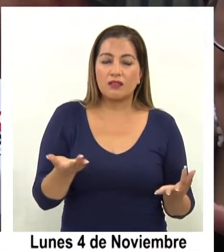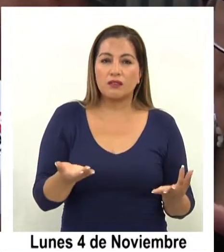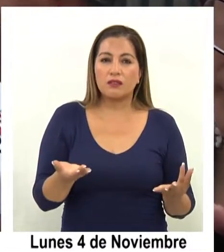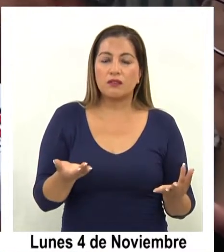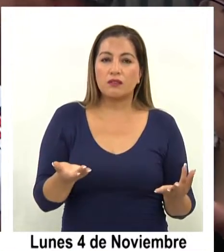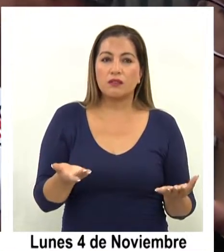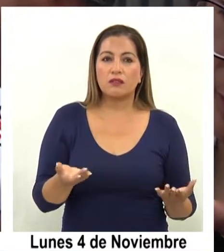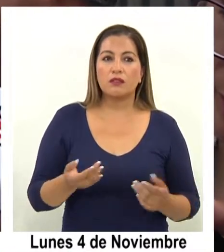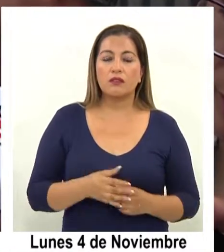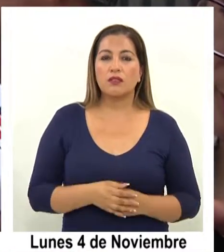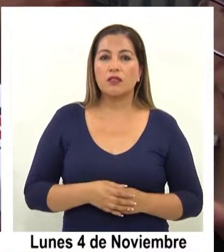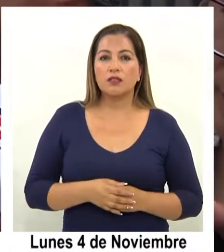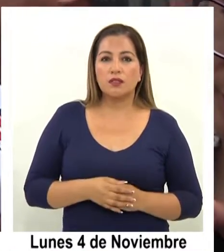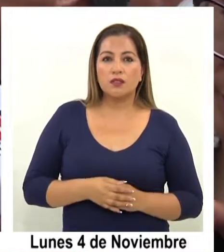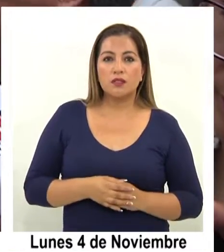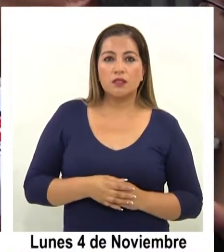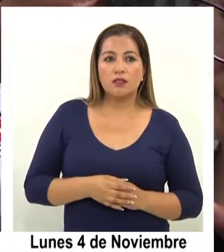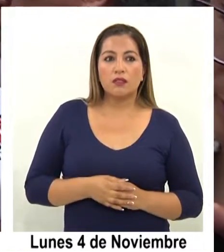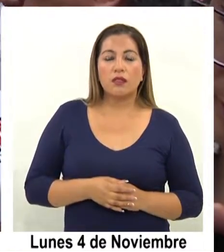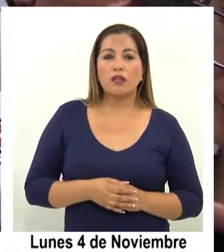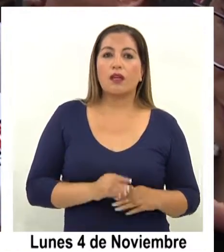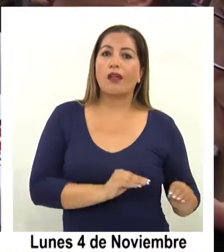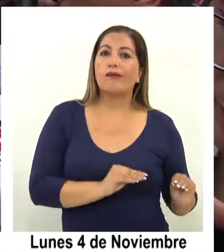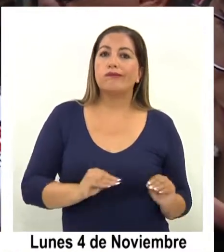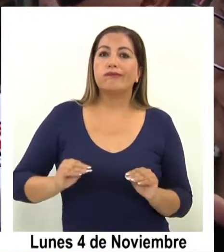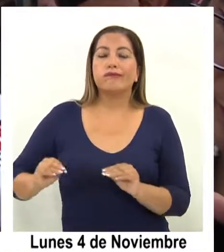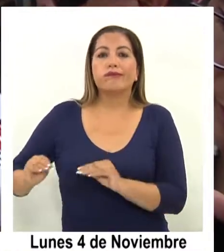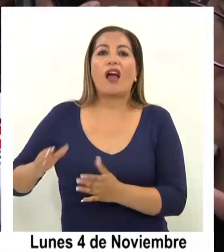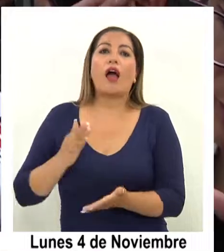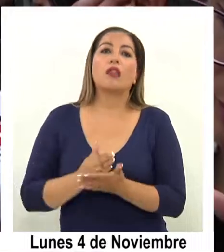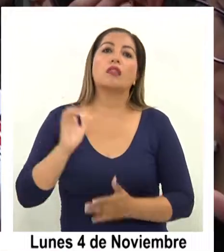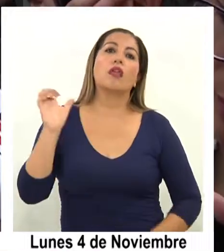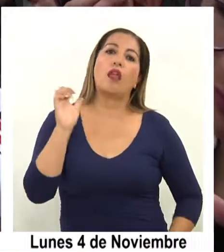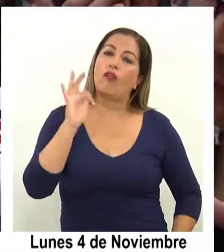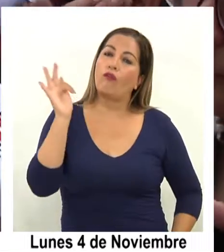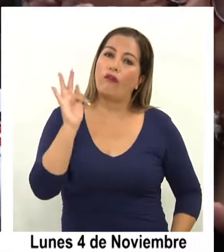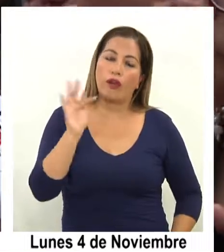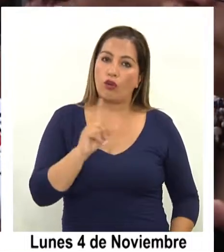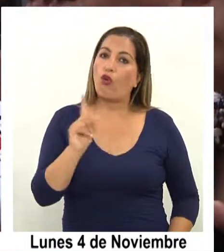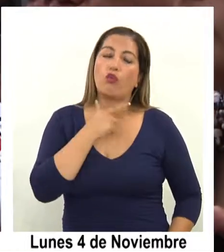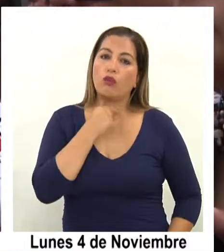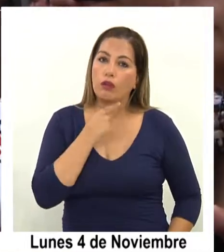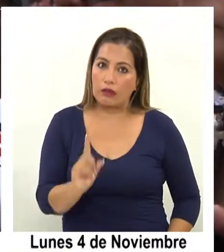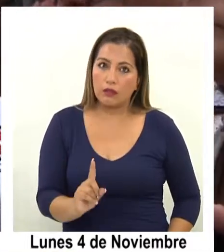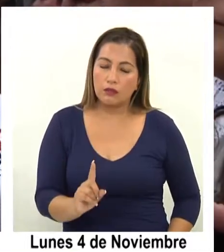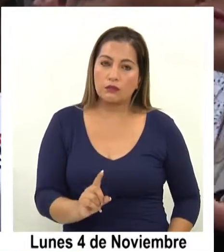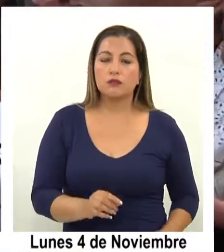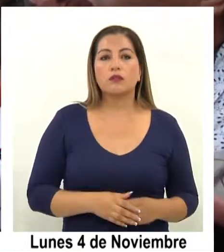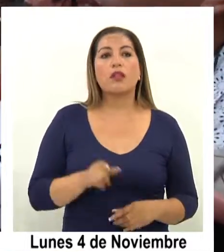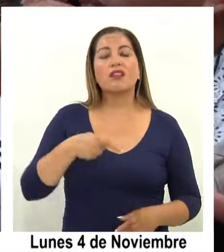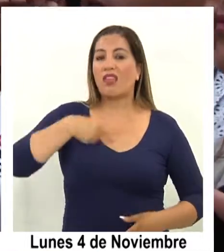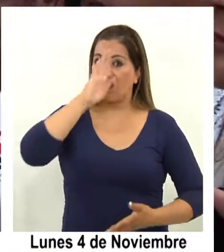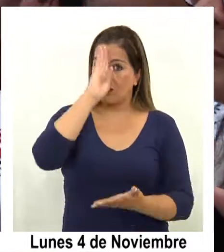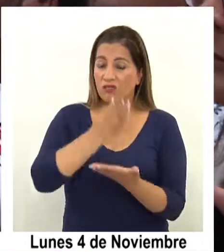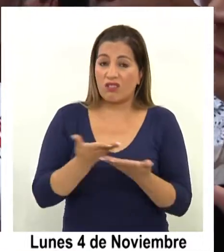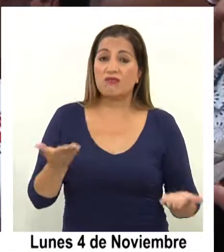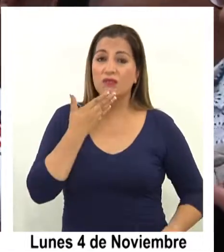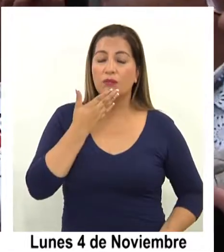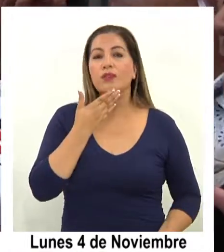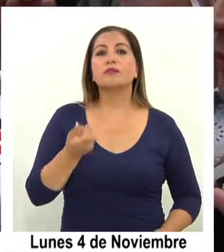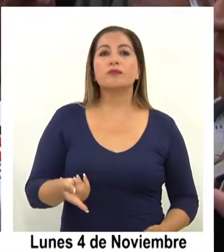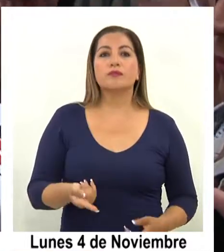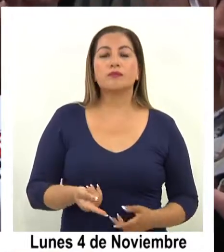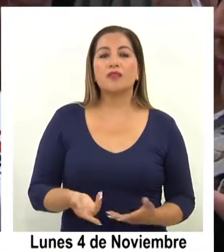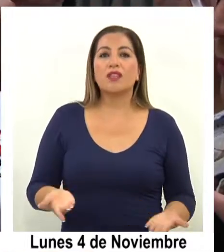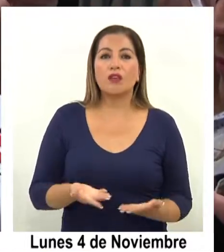cuando yo me reuní, que no se siga extendiendo la jornada escolar hasta enero o febrero. Entonces, por eso que estas decisiones también, en